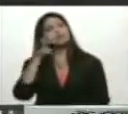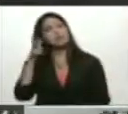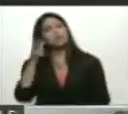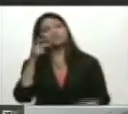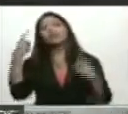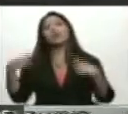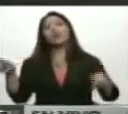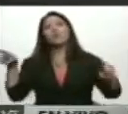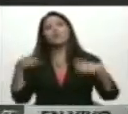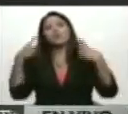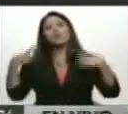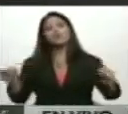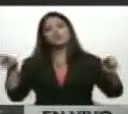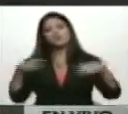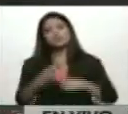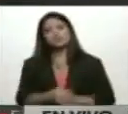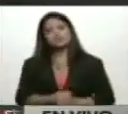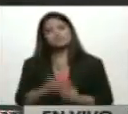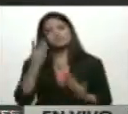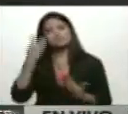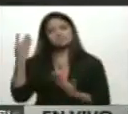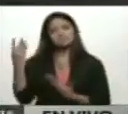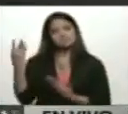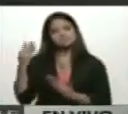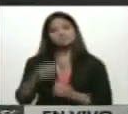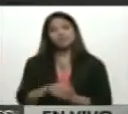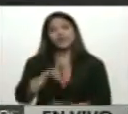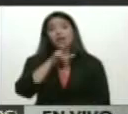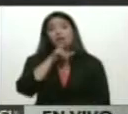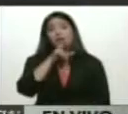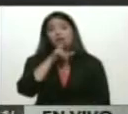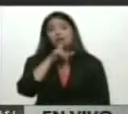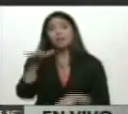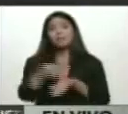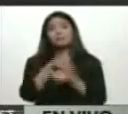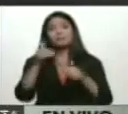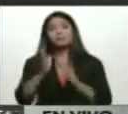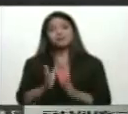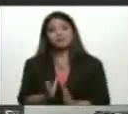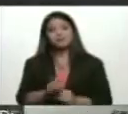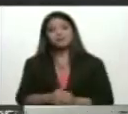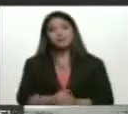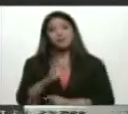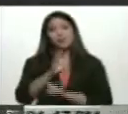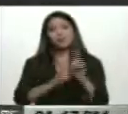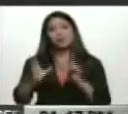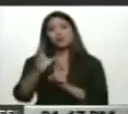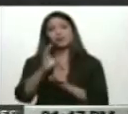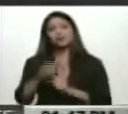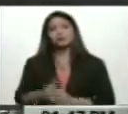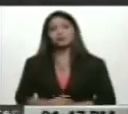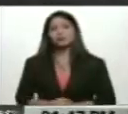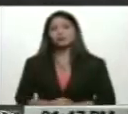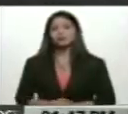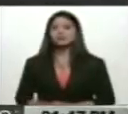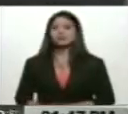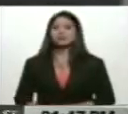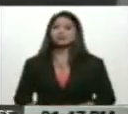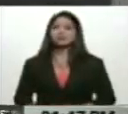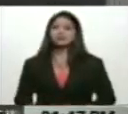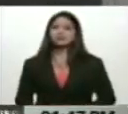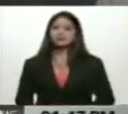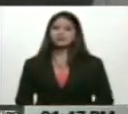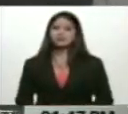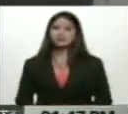que despiden anselmo lópez a escuchar entonces las palabras del ministro del poder popular para la cultura freddy ñáñez